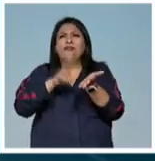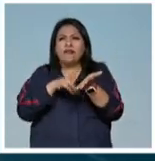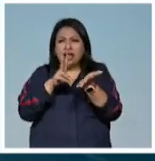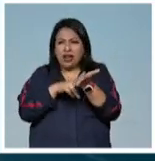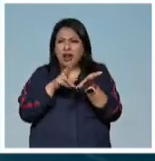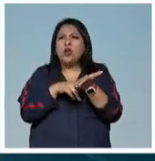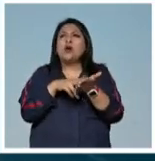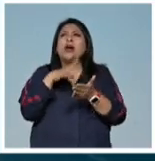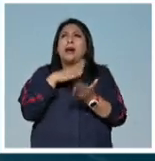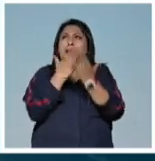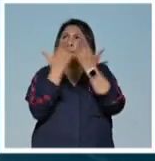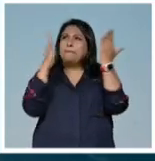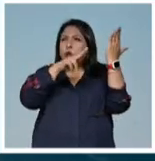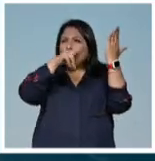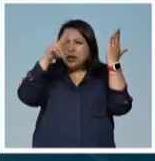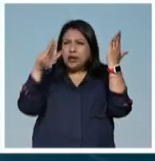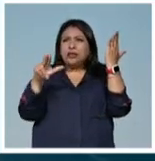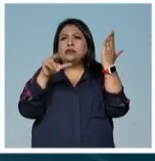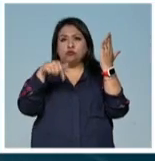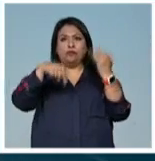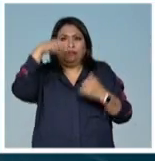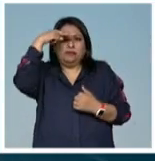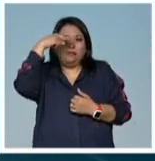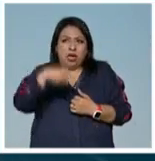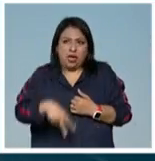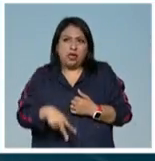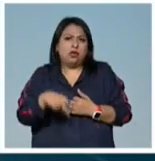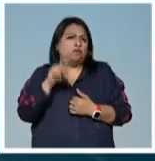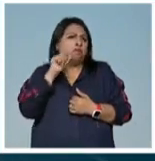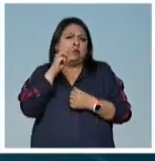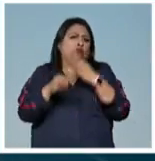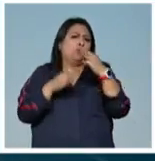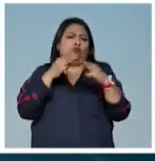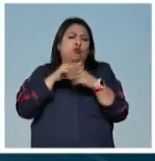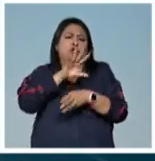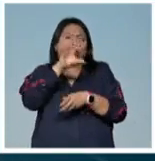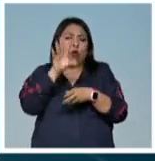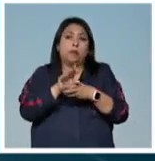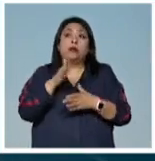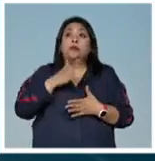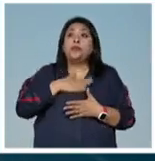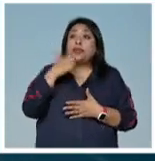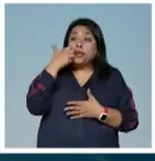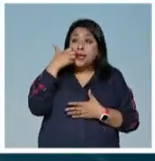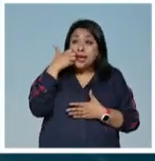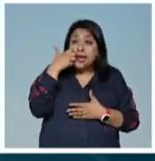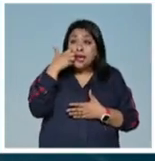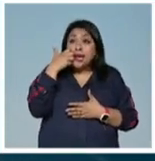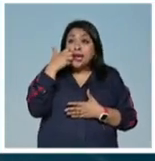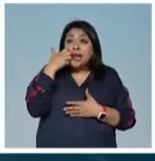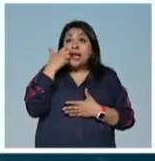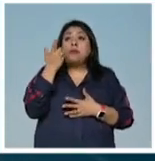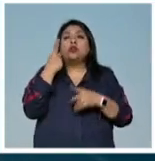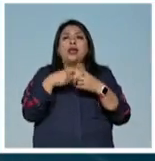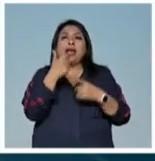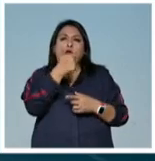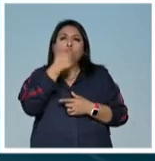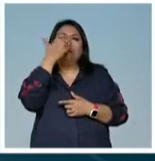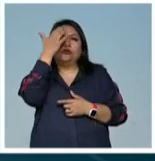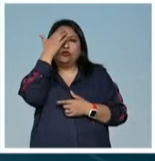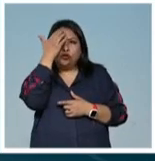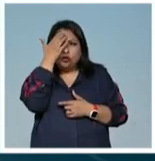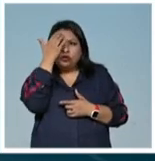que tuvo el muralismo en México y dio al mundo entero. Lo que nosotros quisimos fue que los alumnos